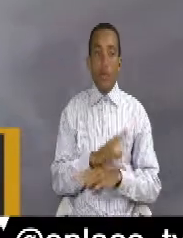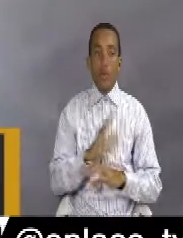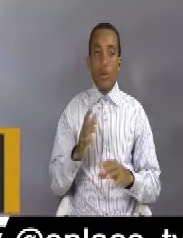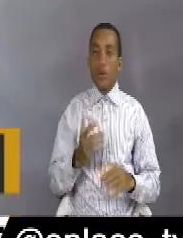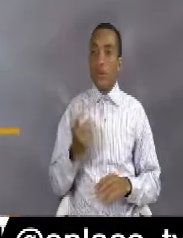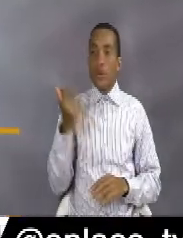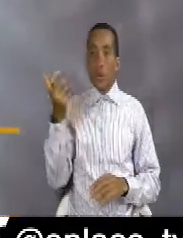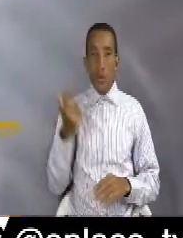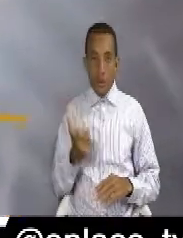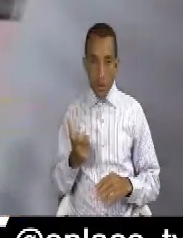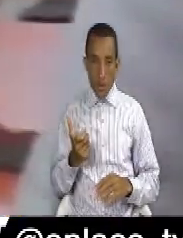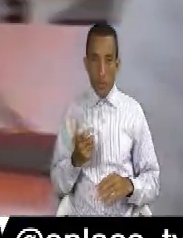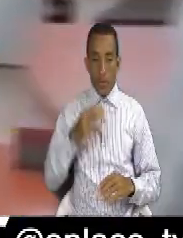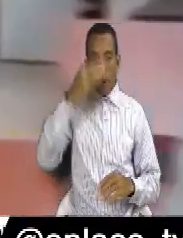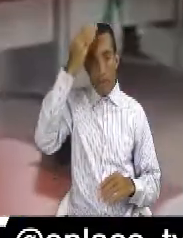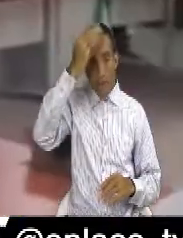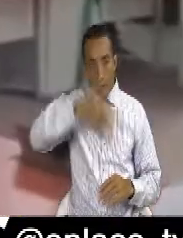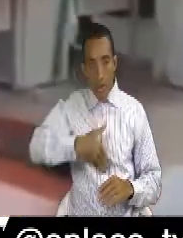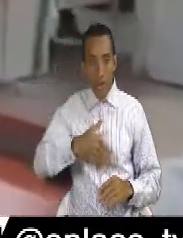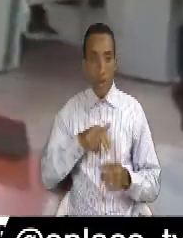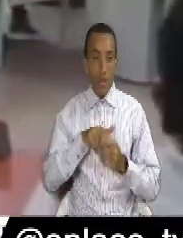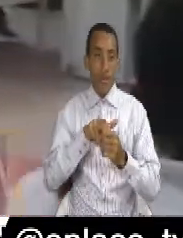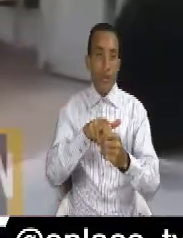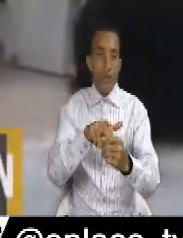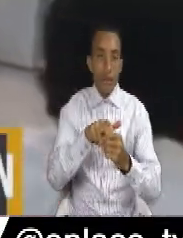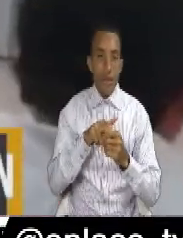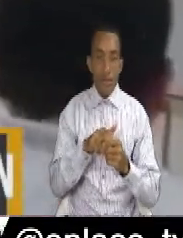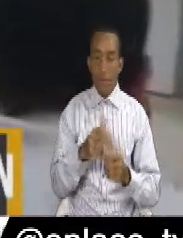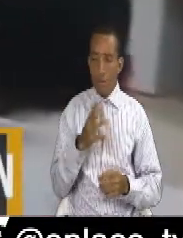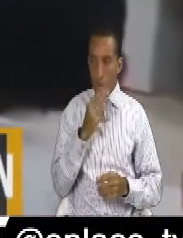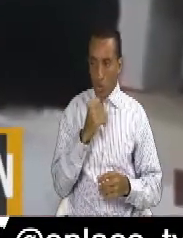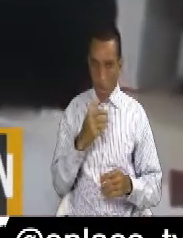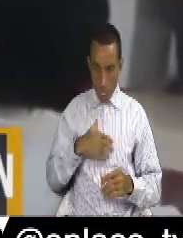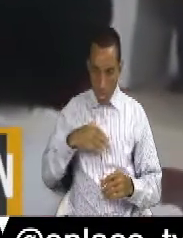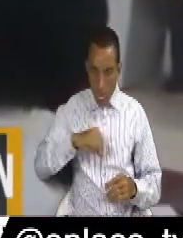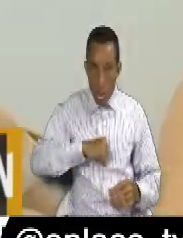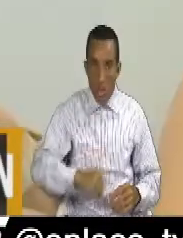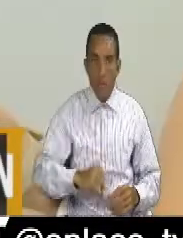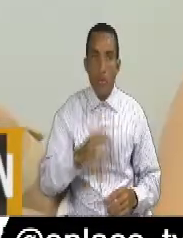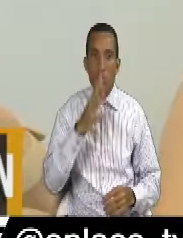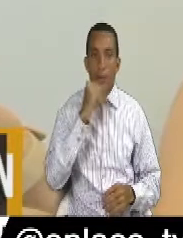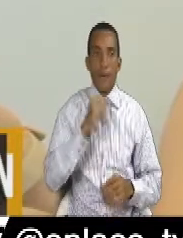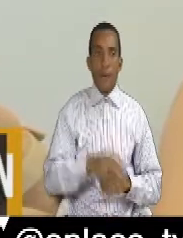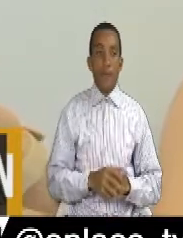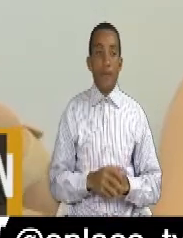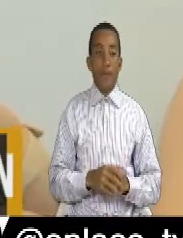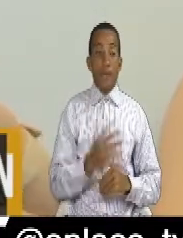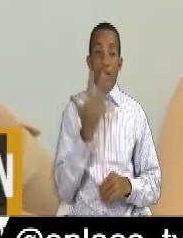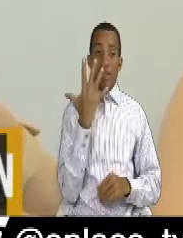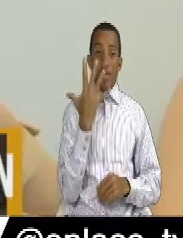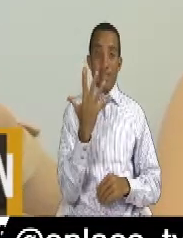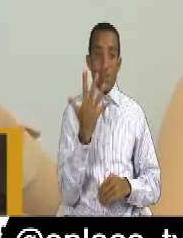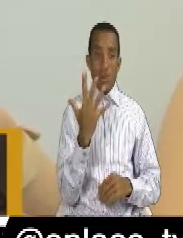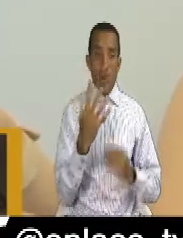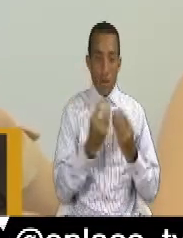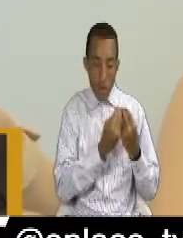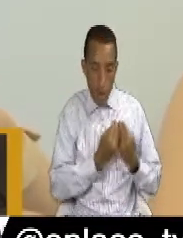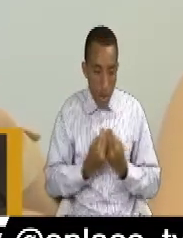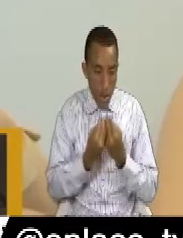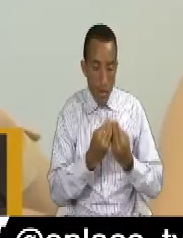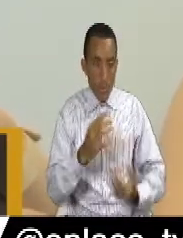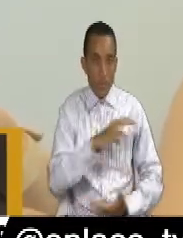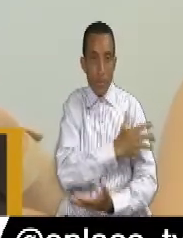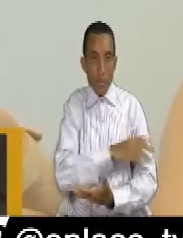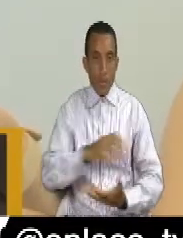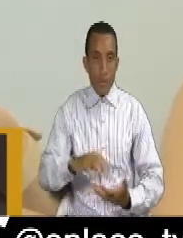un subsidio de transporte, dinero al que no tenían derecho. Los cinco concejales del municipio de Sabana de Torres, capturados desde el